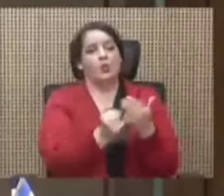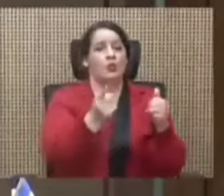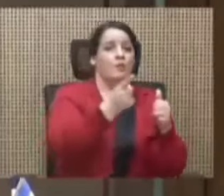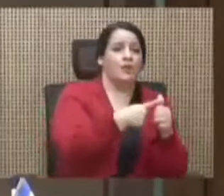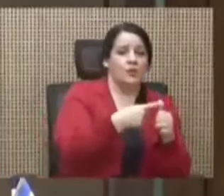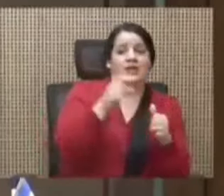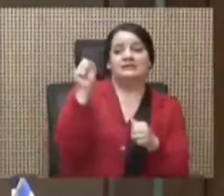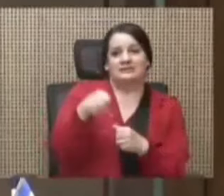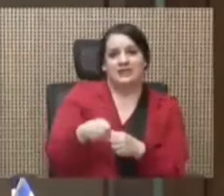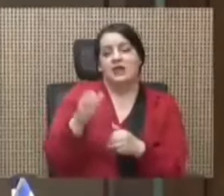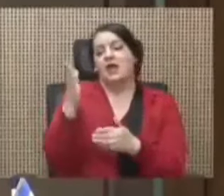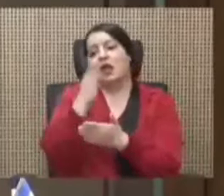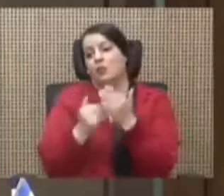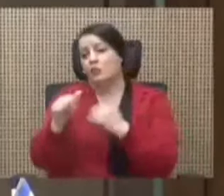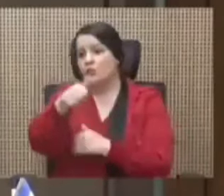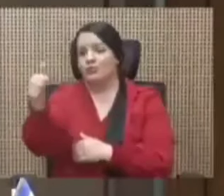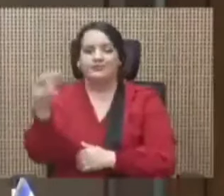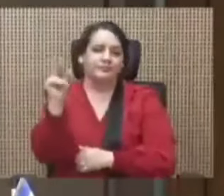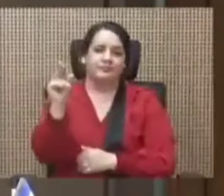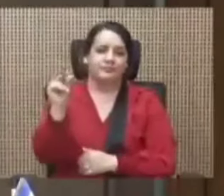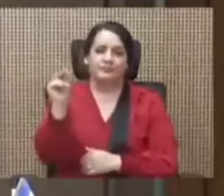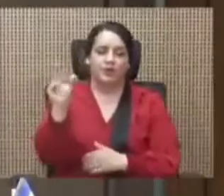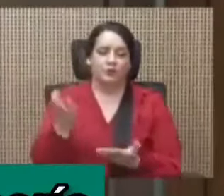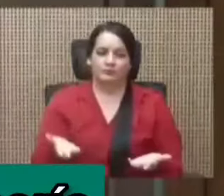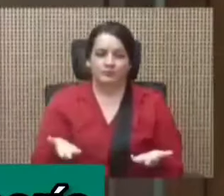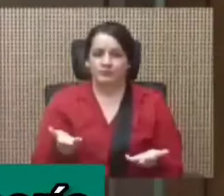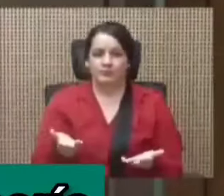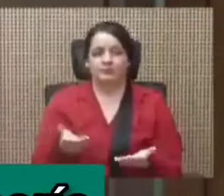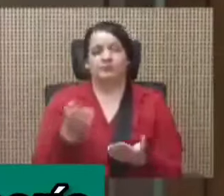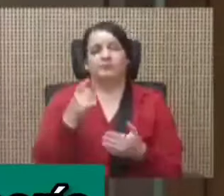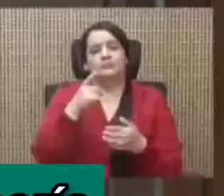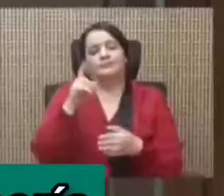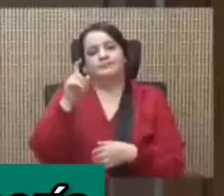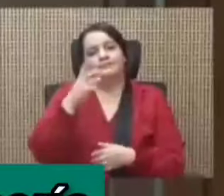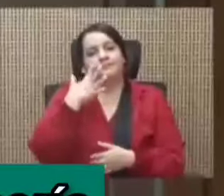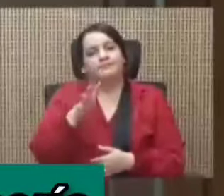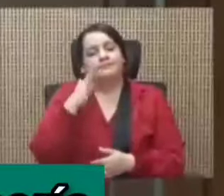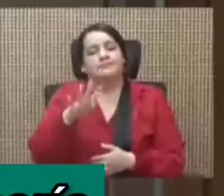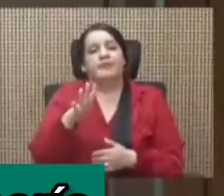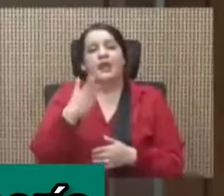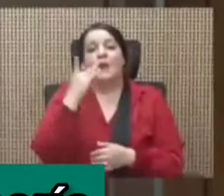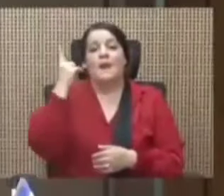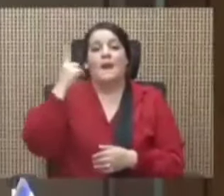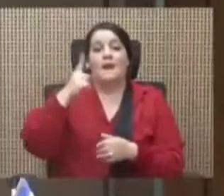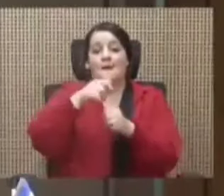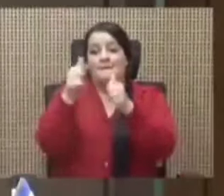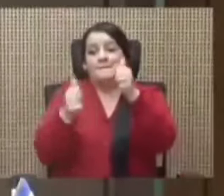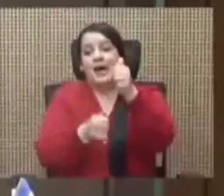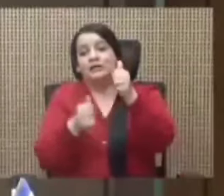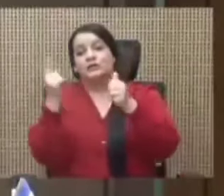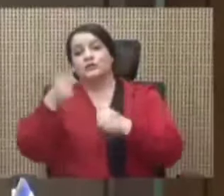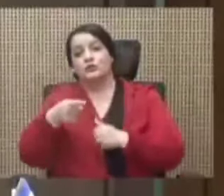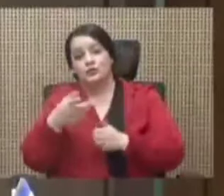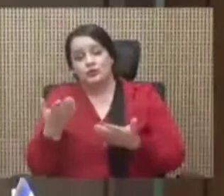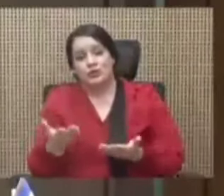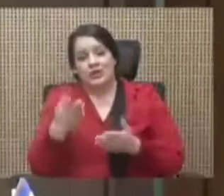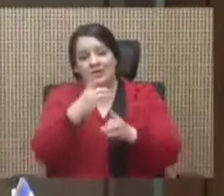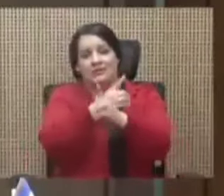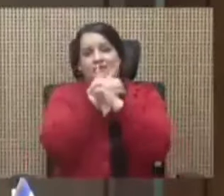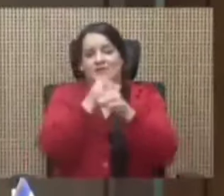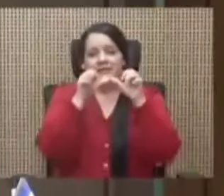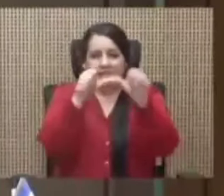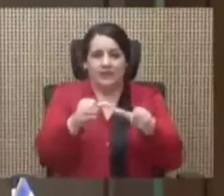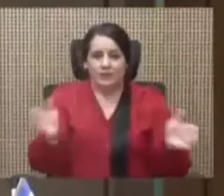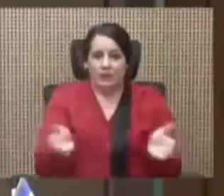para otros pues no tanta la prioridad como debería ser. Parece que los mandos medios de la Defensoría siguen impulsando, doña